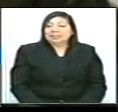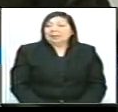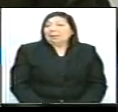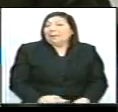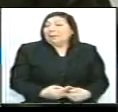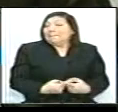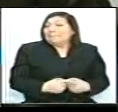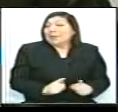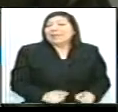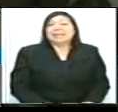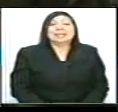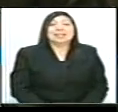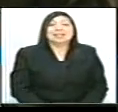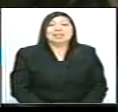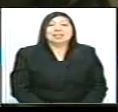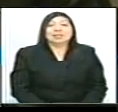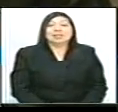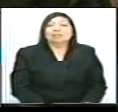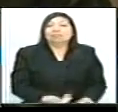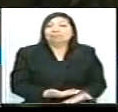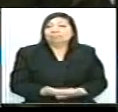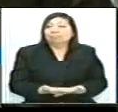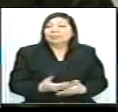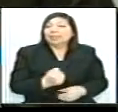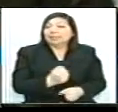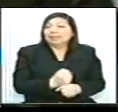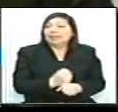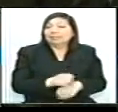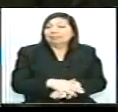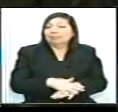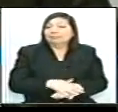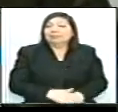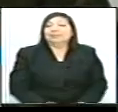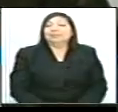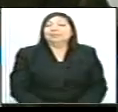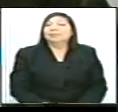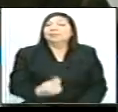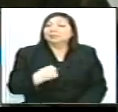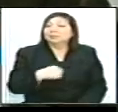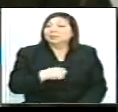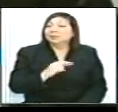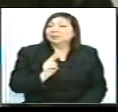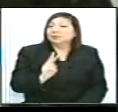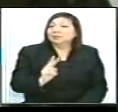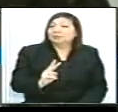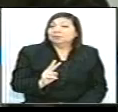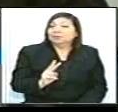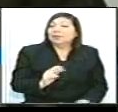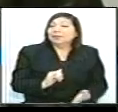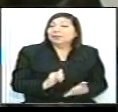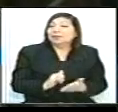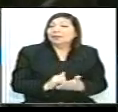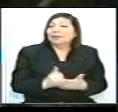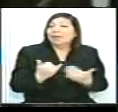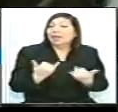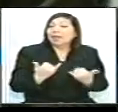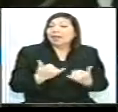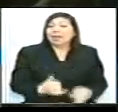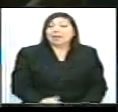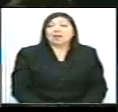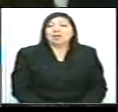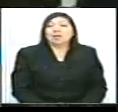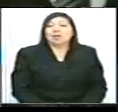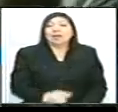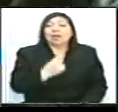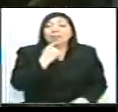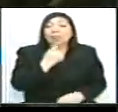Sin embargo, en los aspectos de ejecución, nosotros vemos de que estamos en este momento en